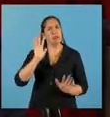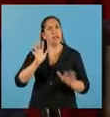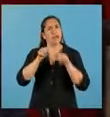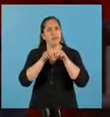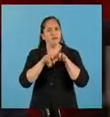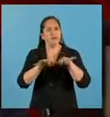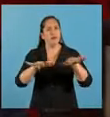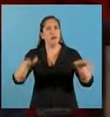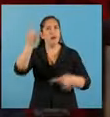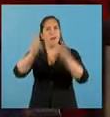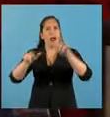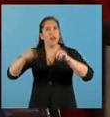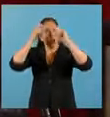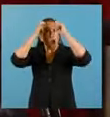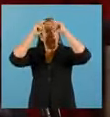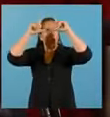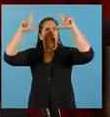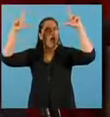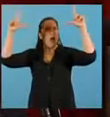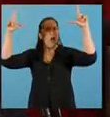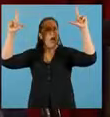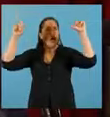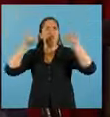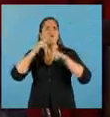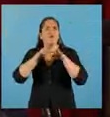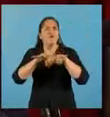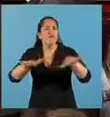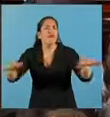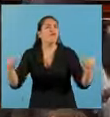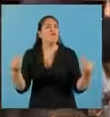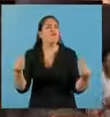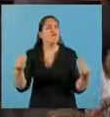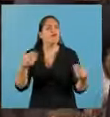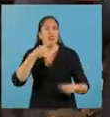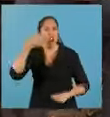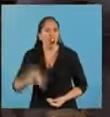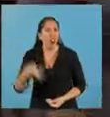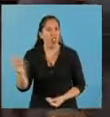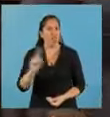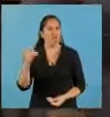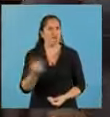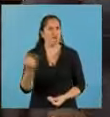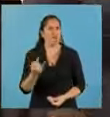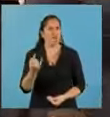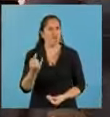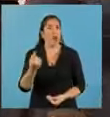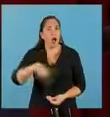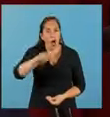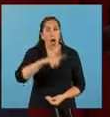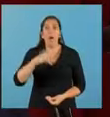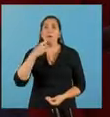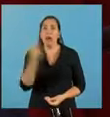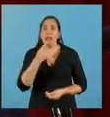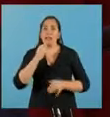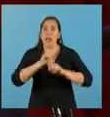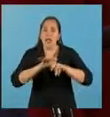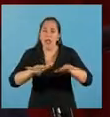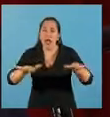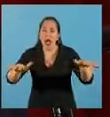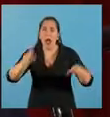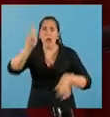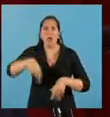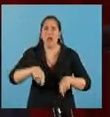en el imaginario público una realidad que no existe. Nunca midieron el daño que con la mentira le causaban al sistema